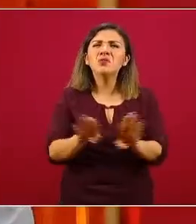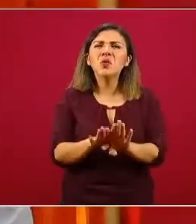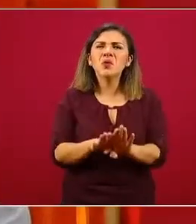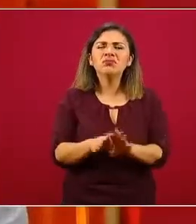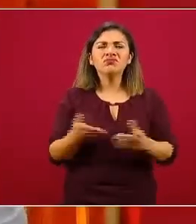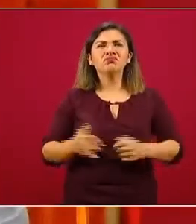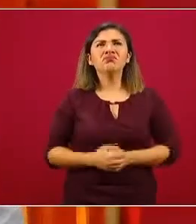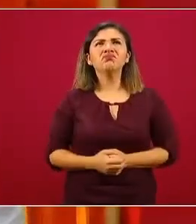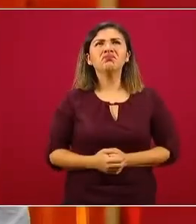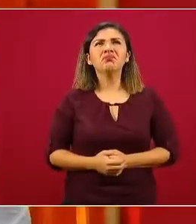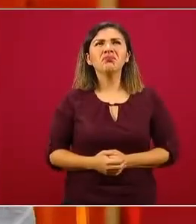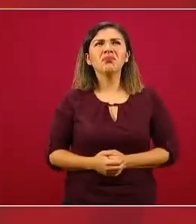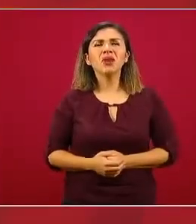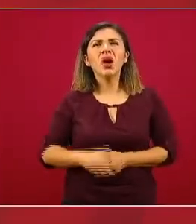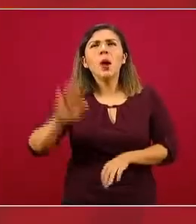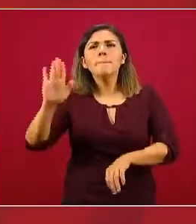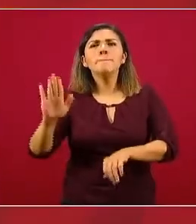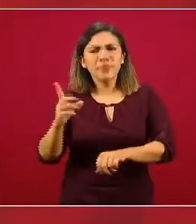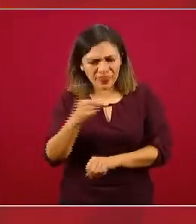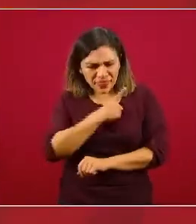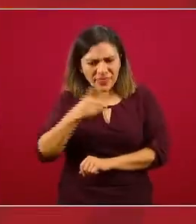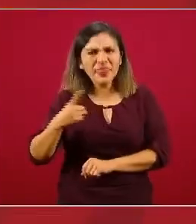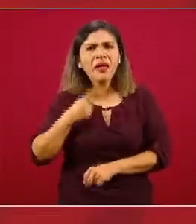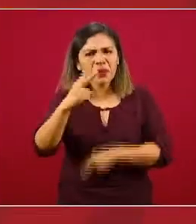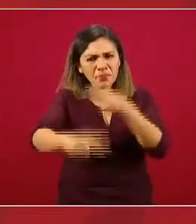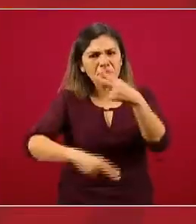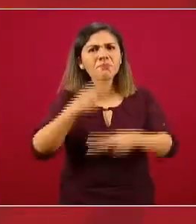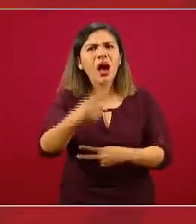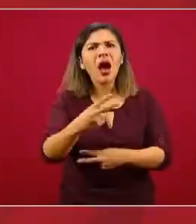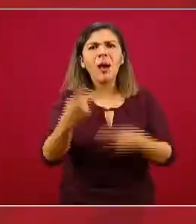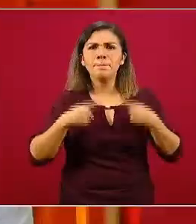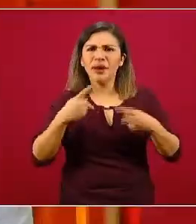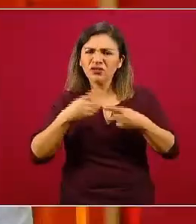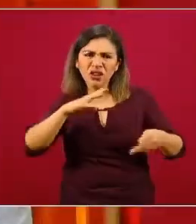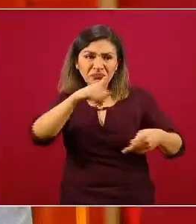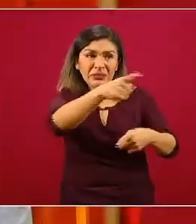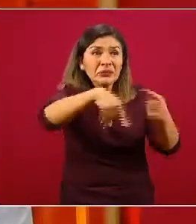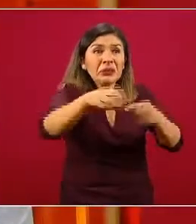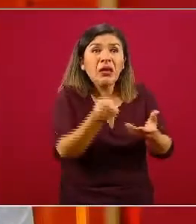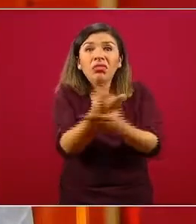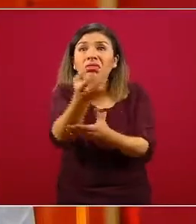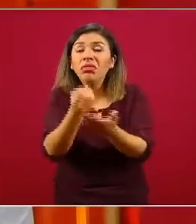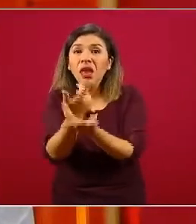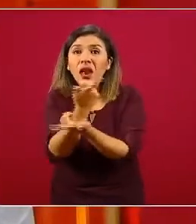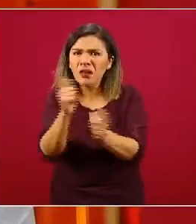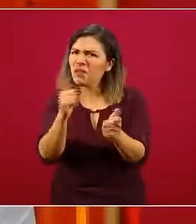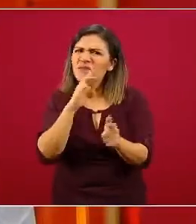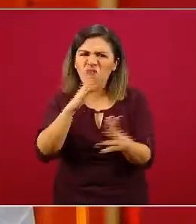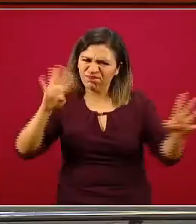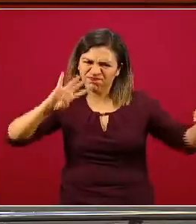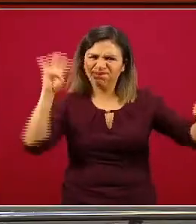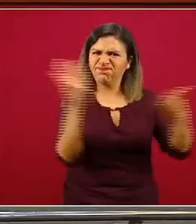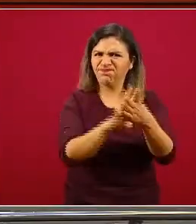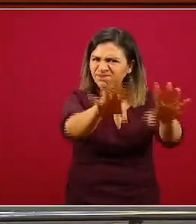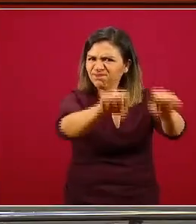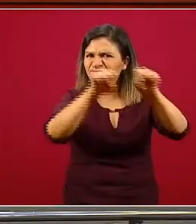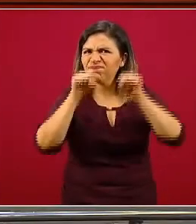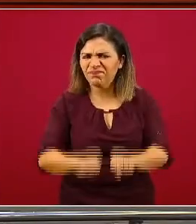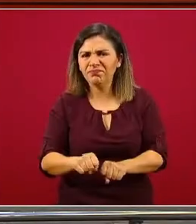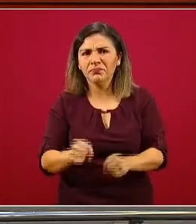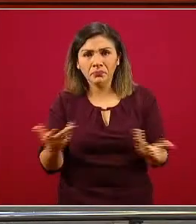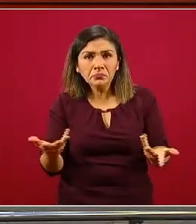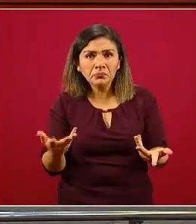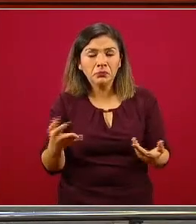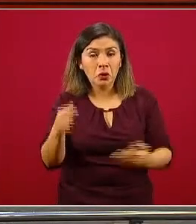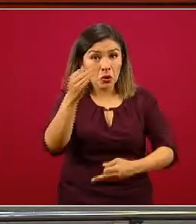¿por qué no usan la fuerza pública? Vayan y enciérrenlos. Y Y lo que quizá algunas de estas personas, no digo